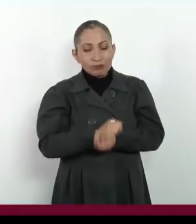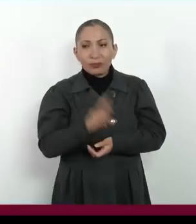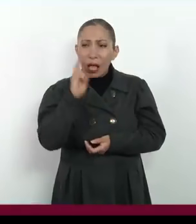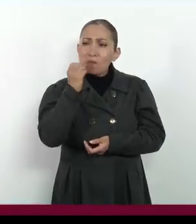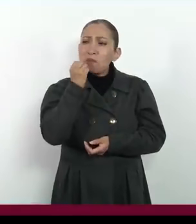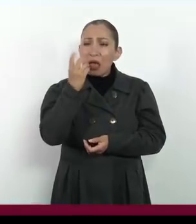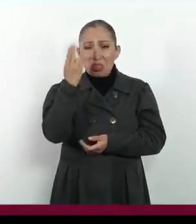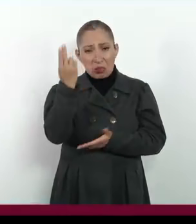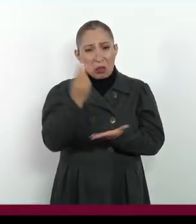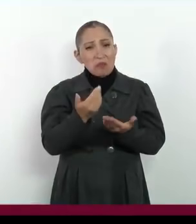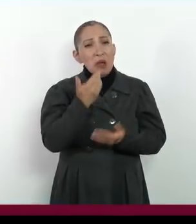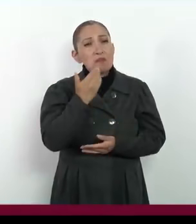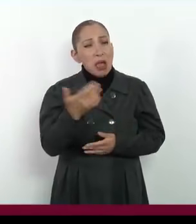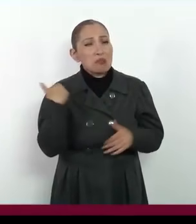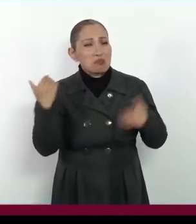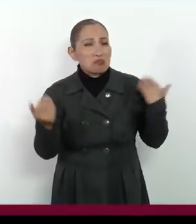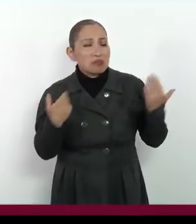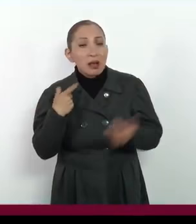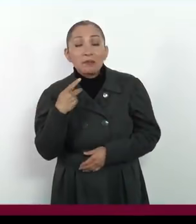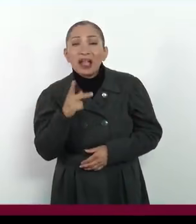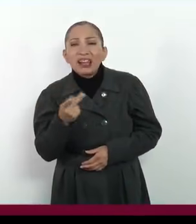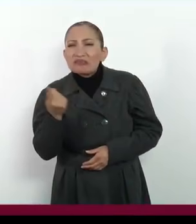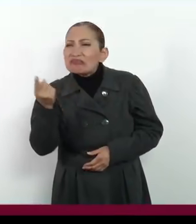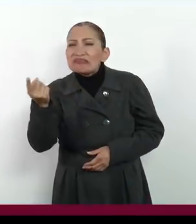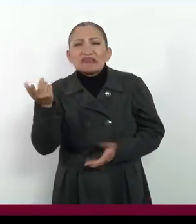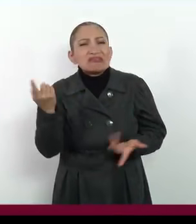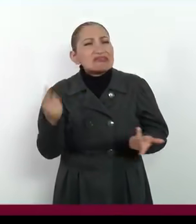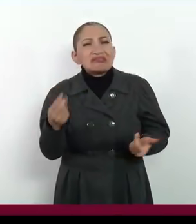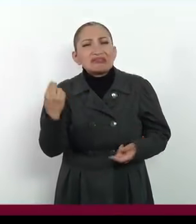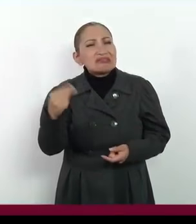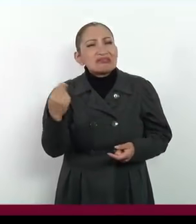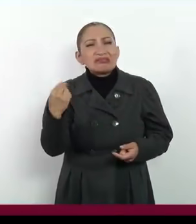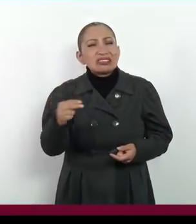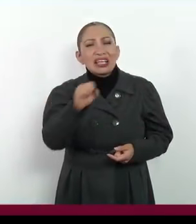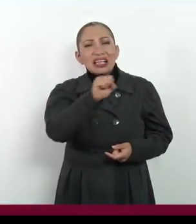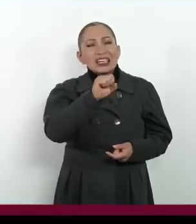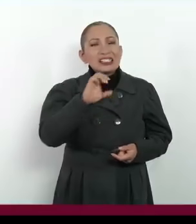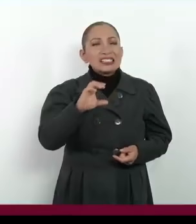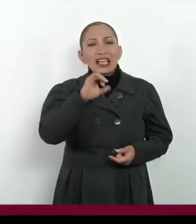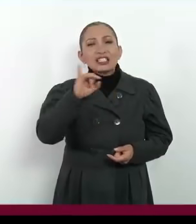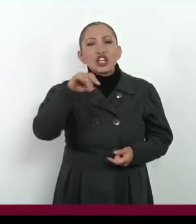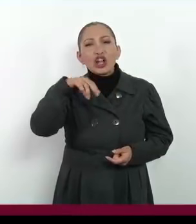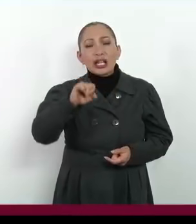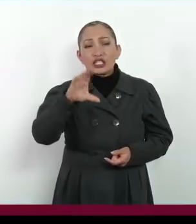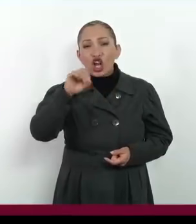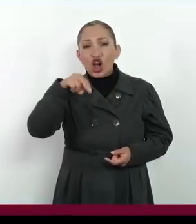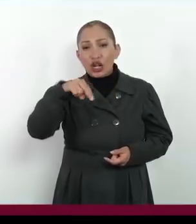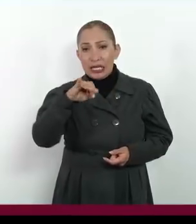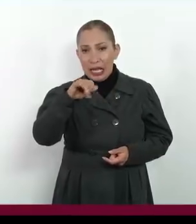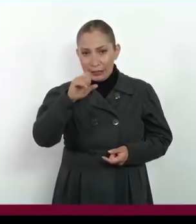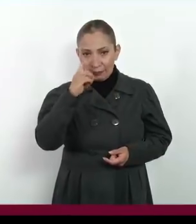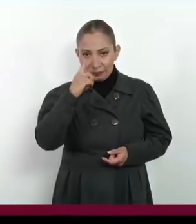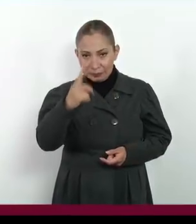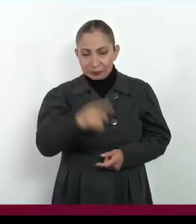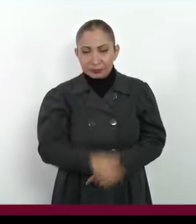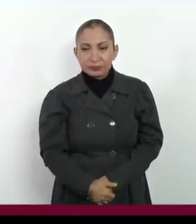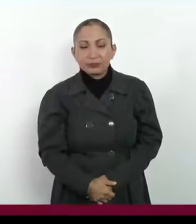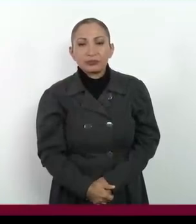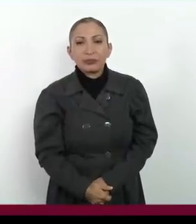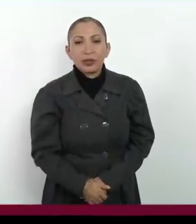muy bien, están padres los dibujos, están muy divertidos, pero ¿por qué se llaman secciones cónicas? Vámonos a eso.